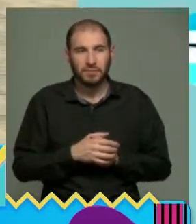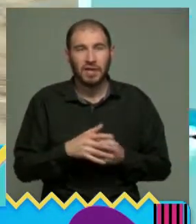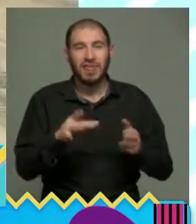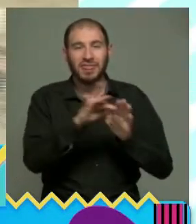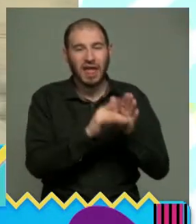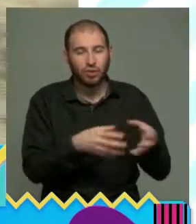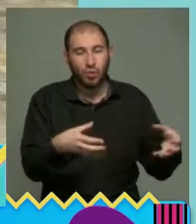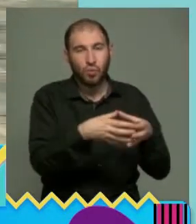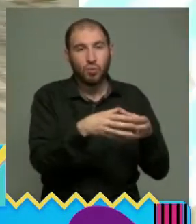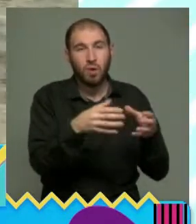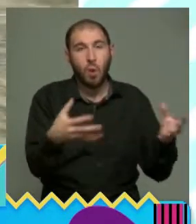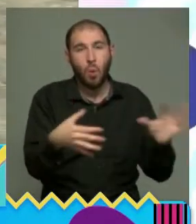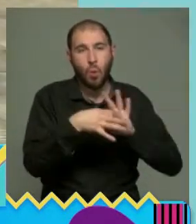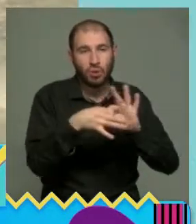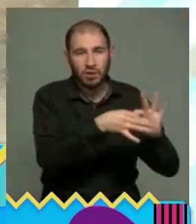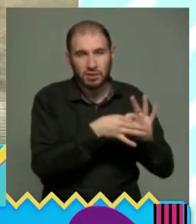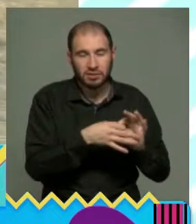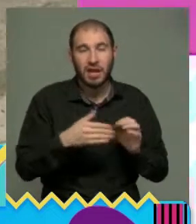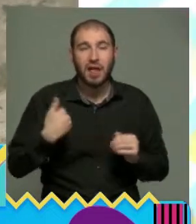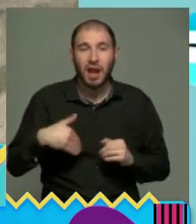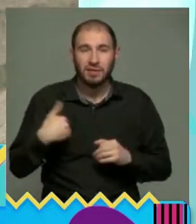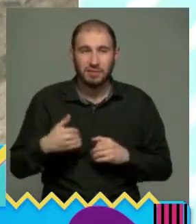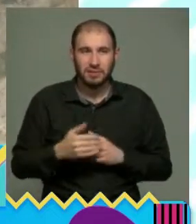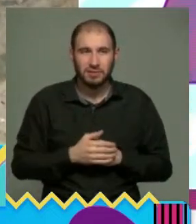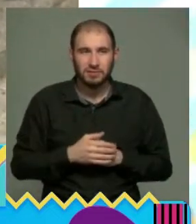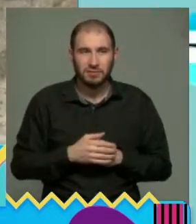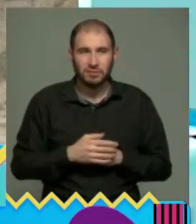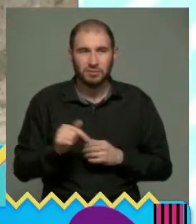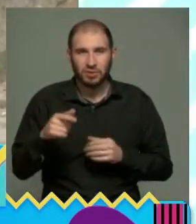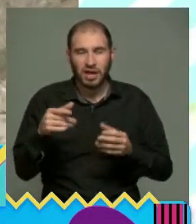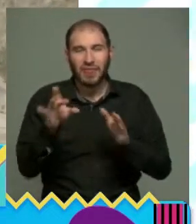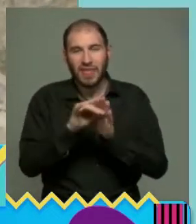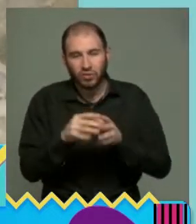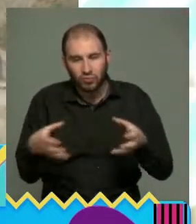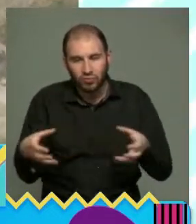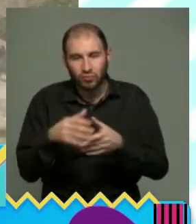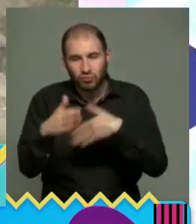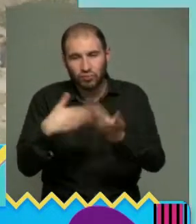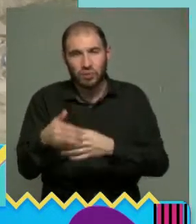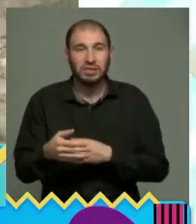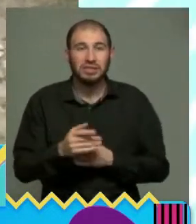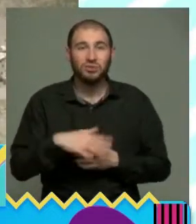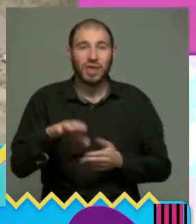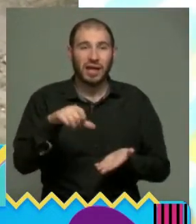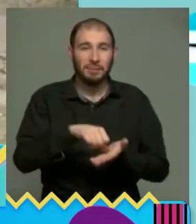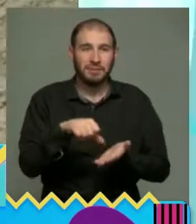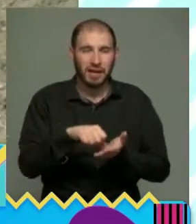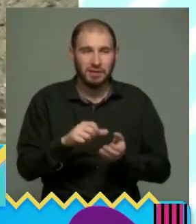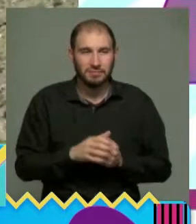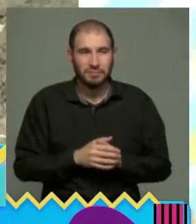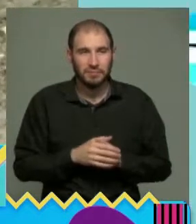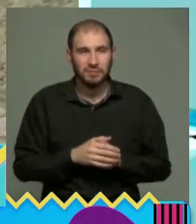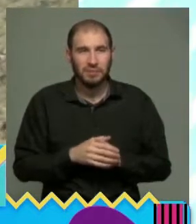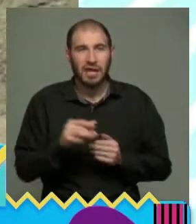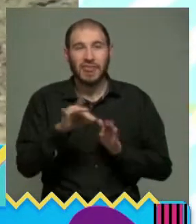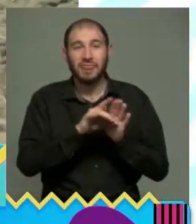de datos que funcione unificada. En la Argentina estamos formando la base de datos. Desde la ciudad capital estamos